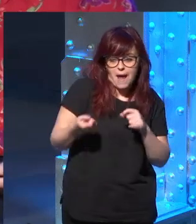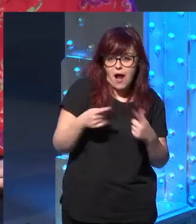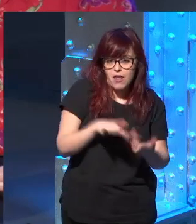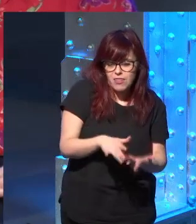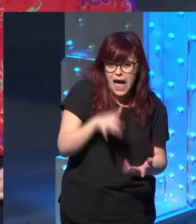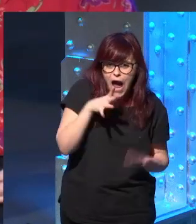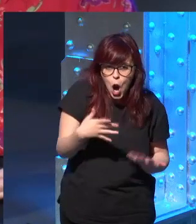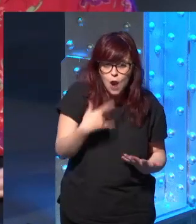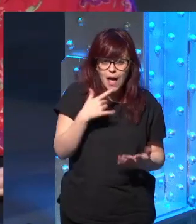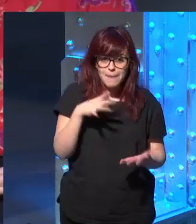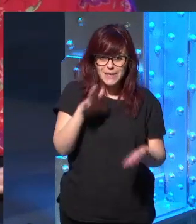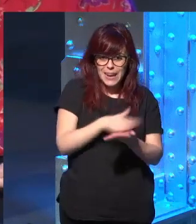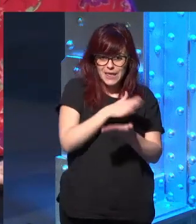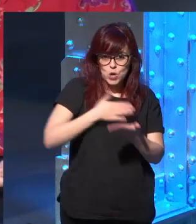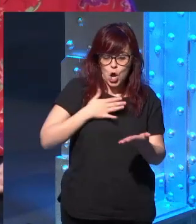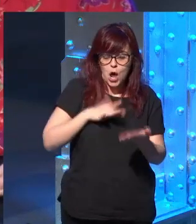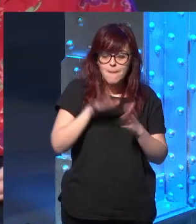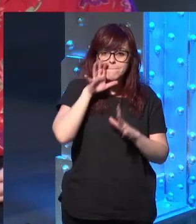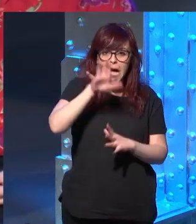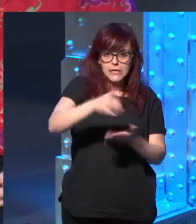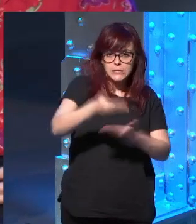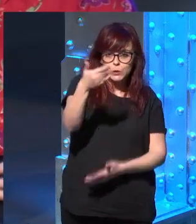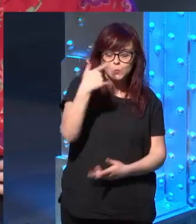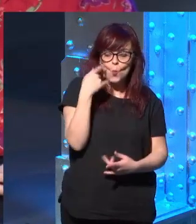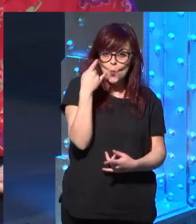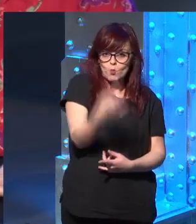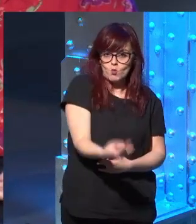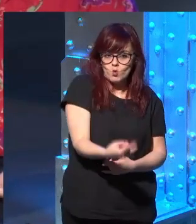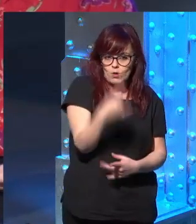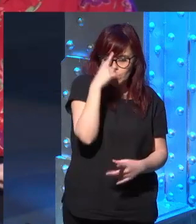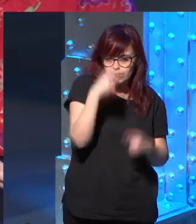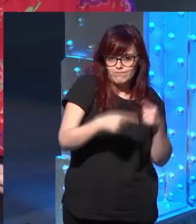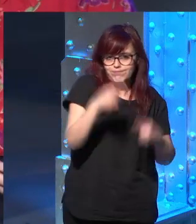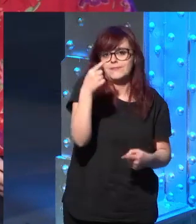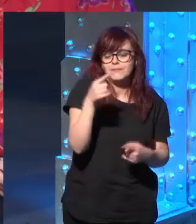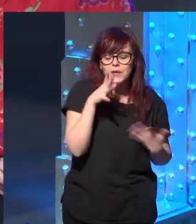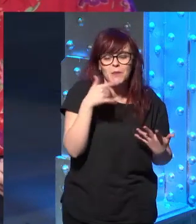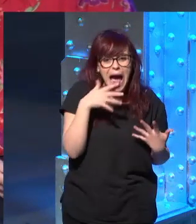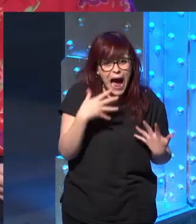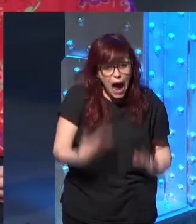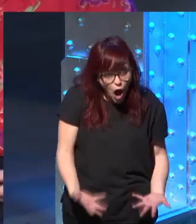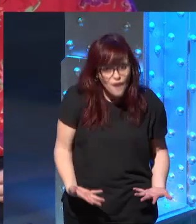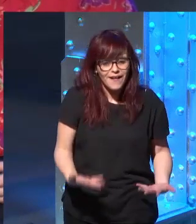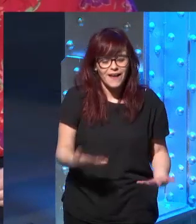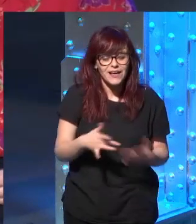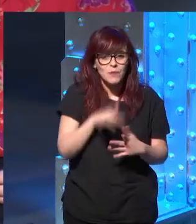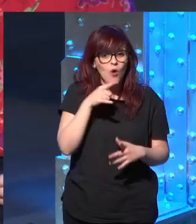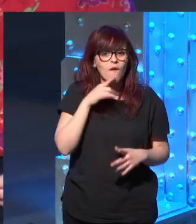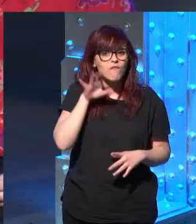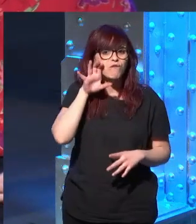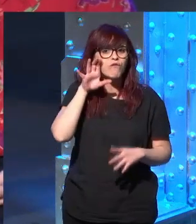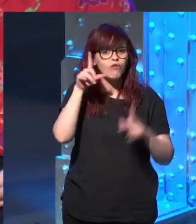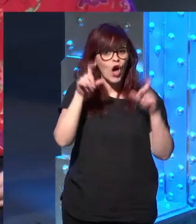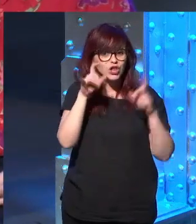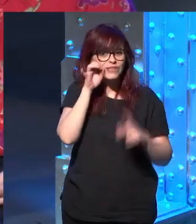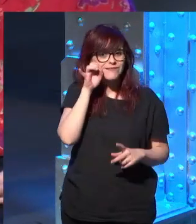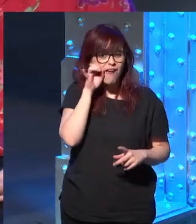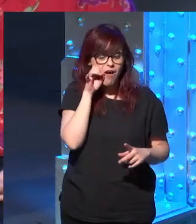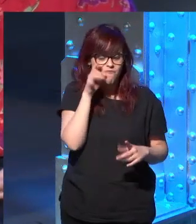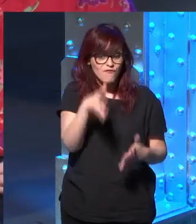Estaba hablando de mi libro en El País, pero sinceramente creo que tiene más repercusión hoy en día una foto en Instagram